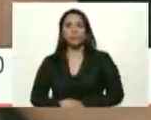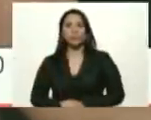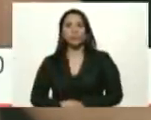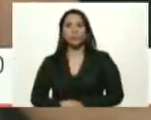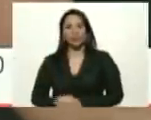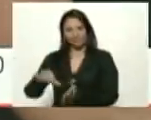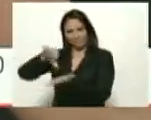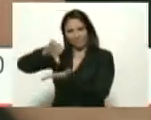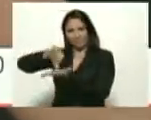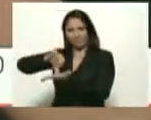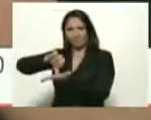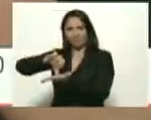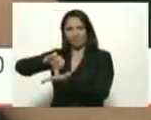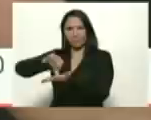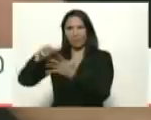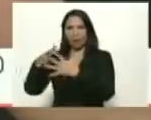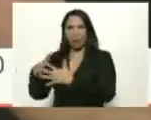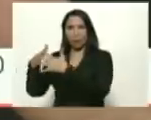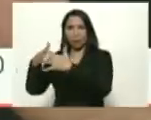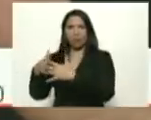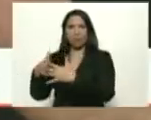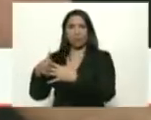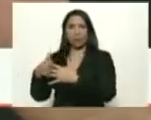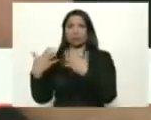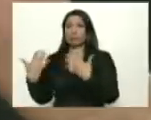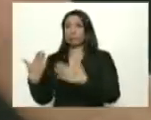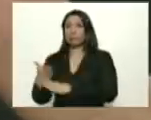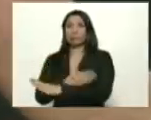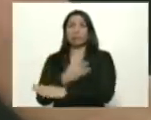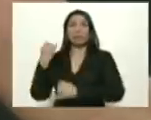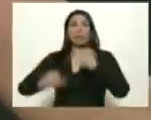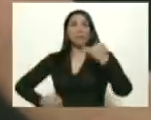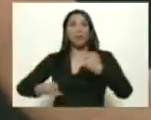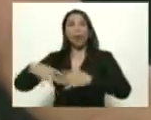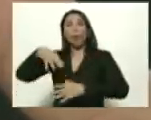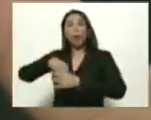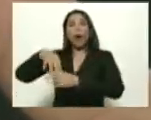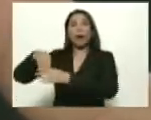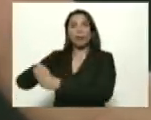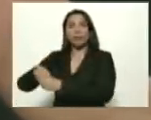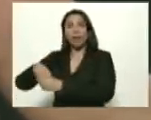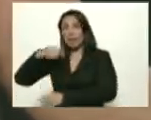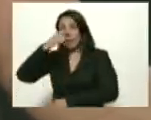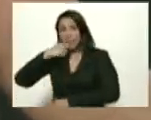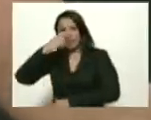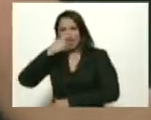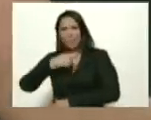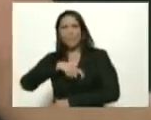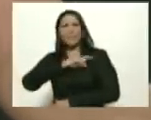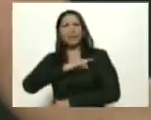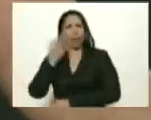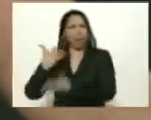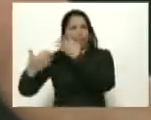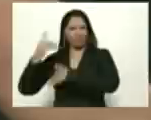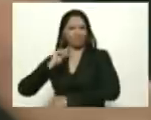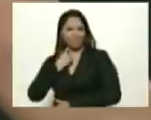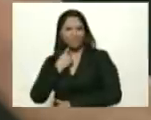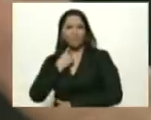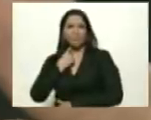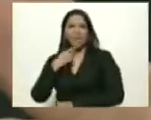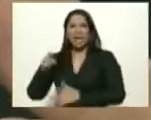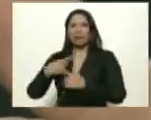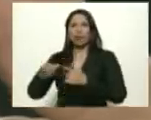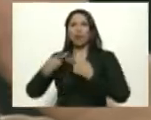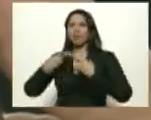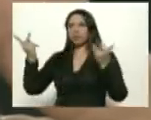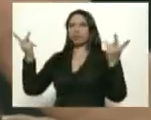Filadelfia, Pensilvania, prematuramente terminó su cuarentena de la gripe española y lanzó una manifestación